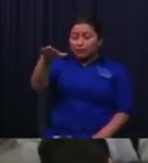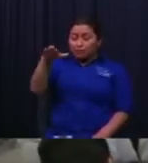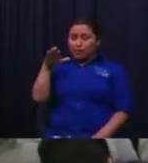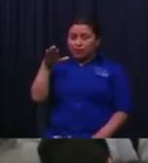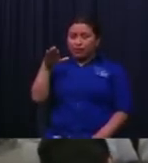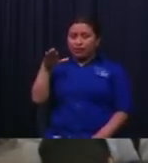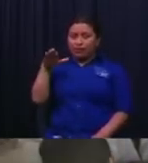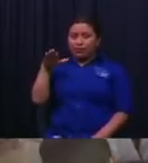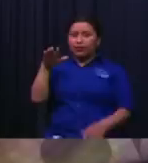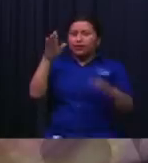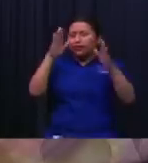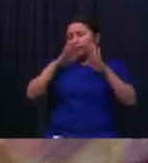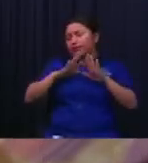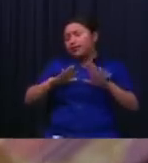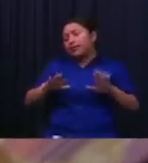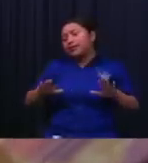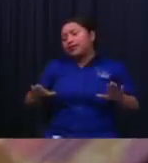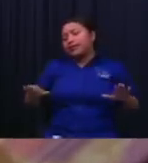conformidad.